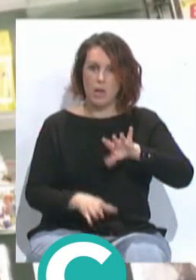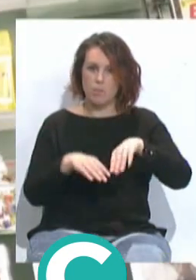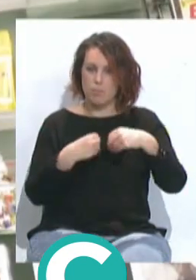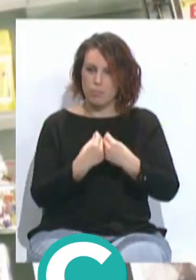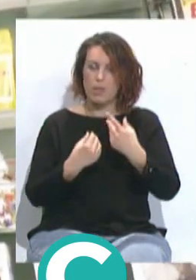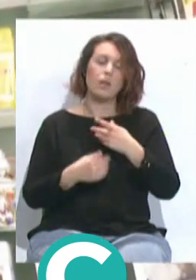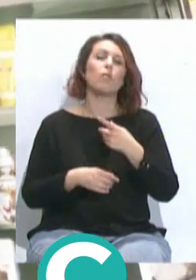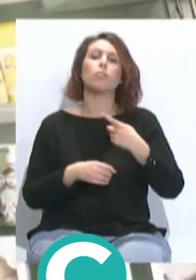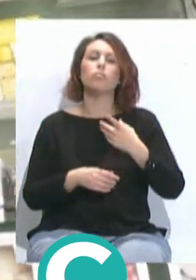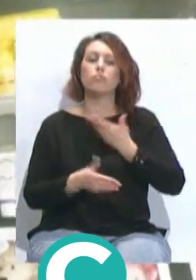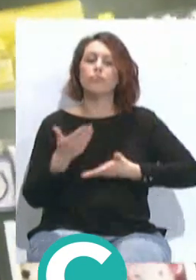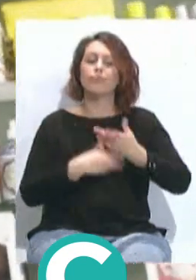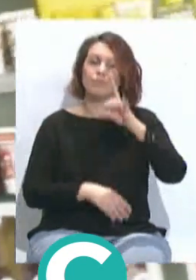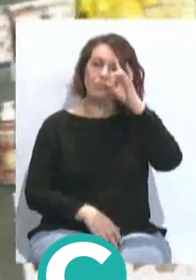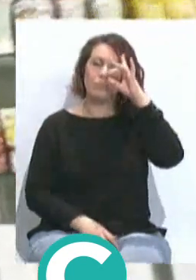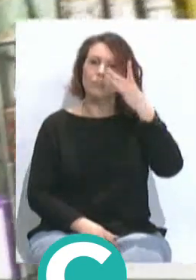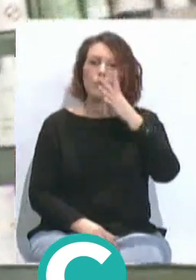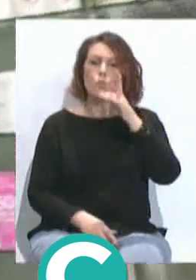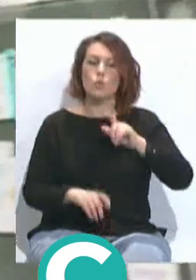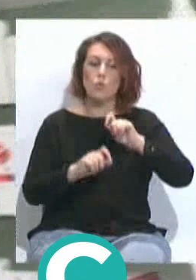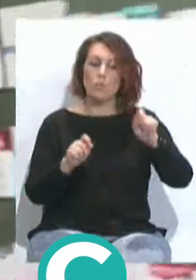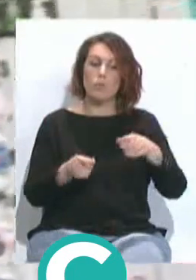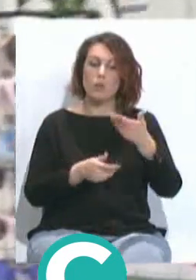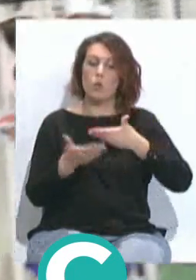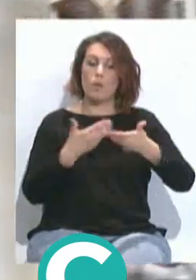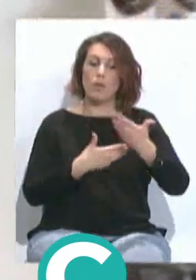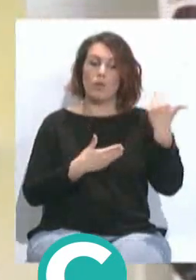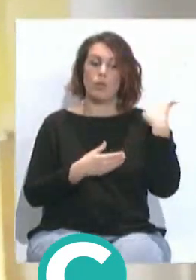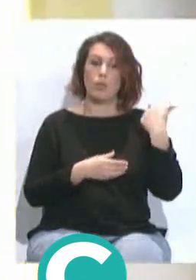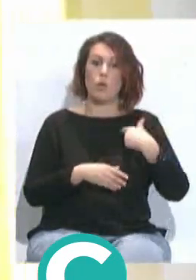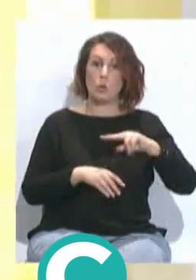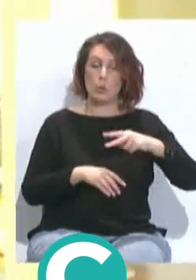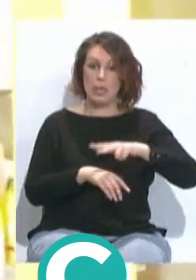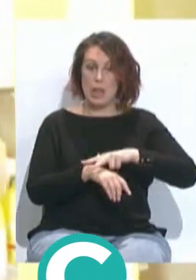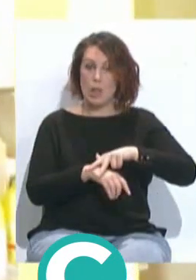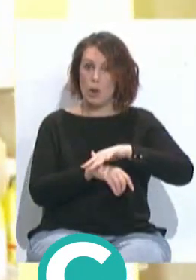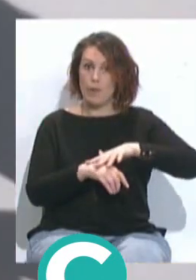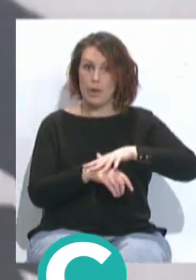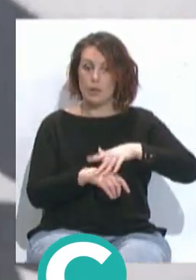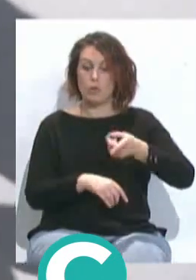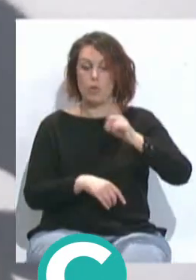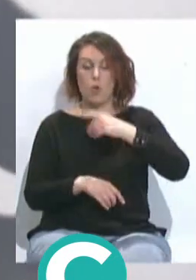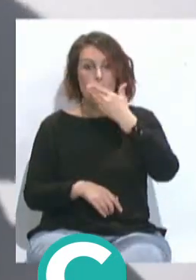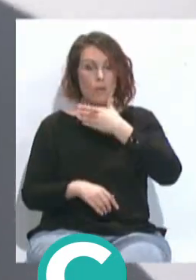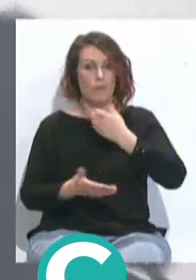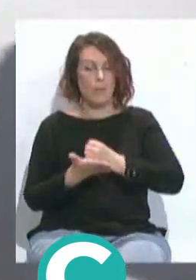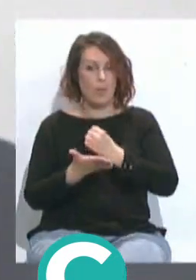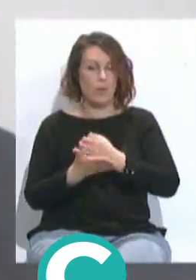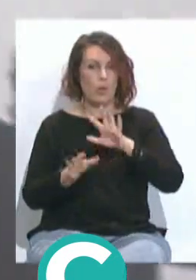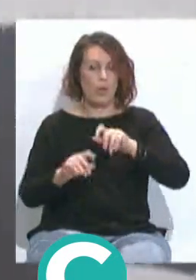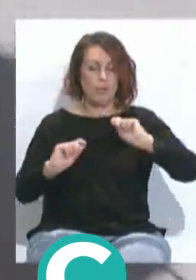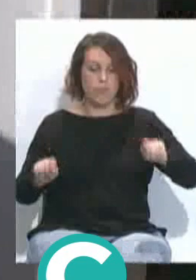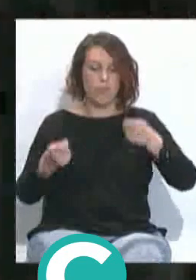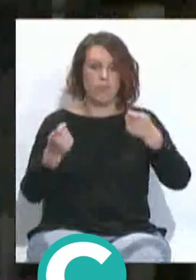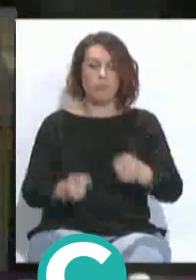colaborar con esta iniciativa tras el convenio de colaboración firmado entre la subdelegación del Gobierno y el Colegio de Farmacéuticos de